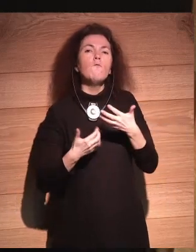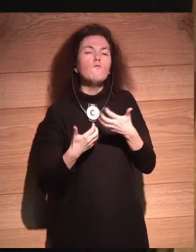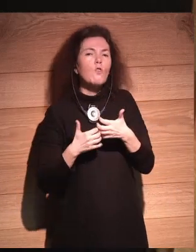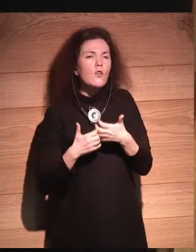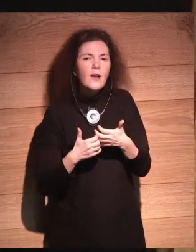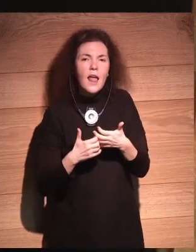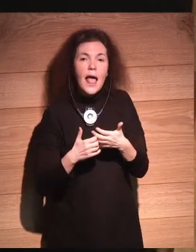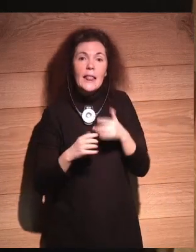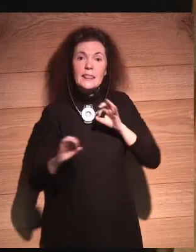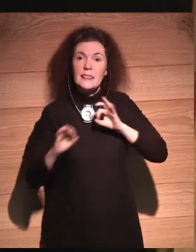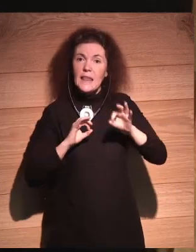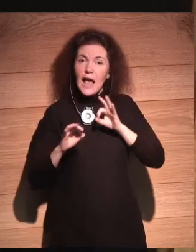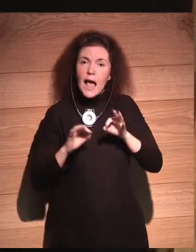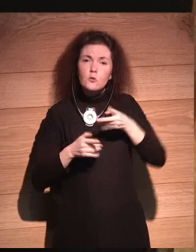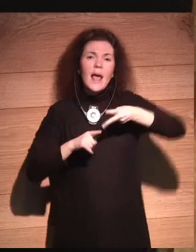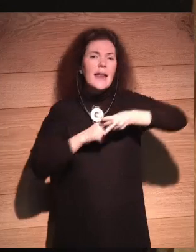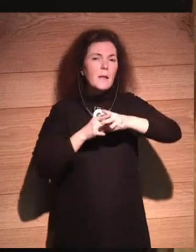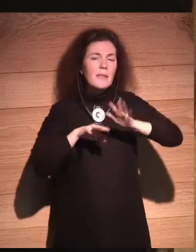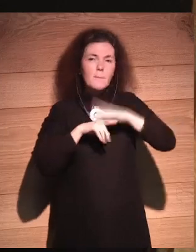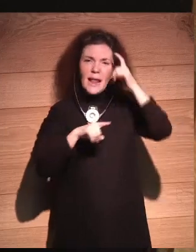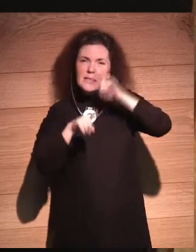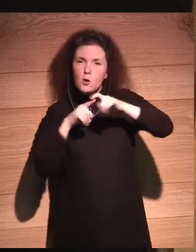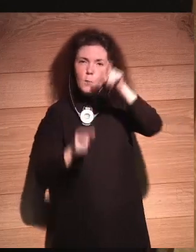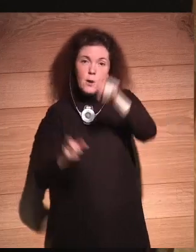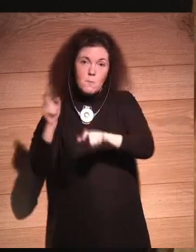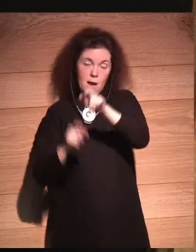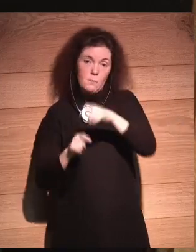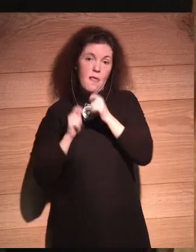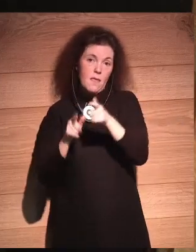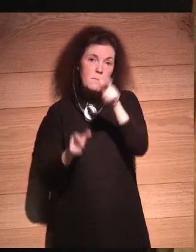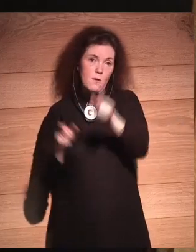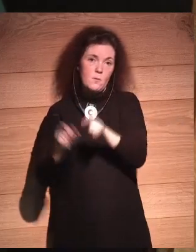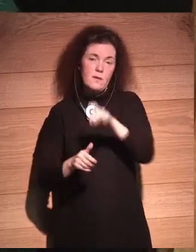que tiene el teatro para la psique humana y para la humanidad.